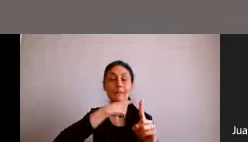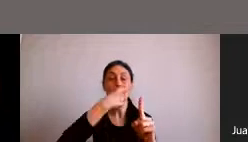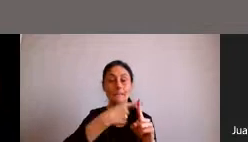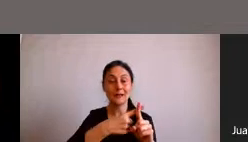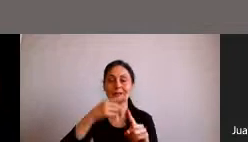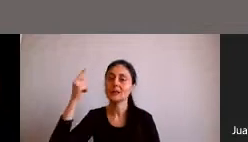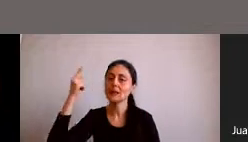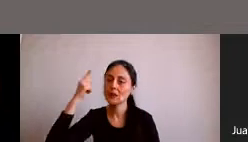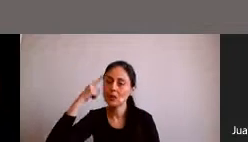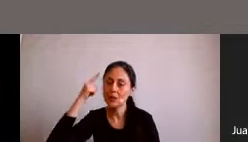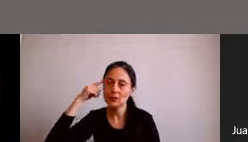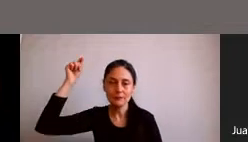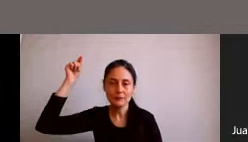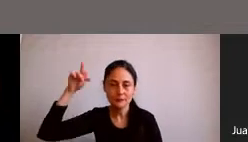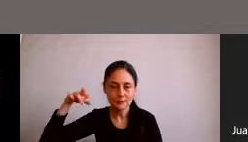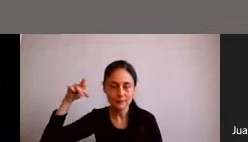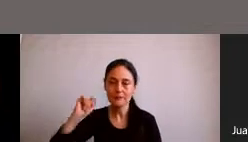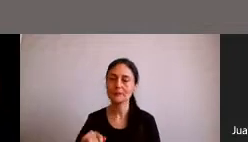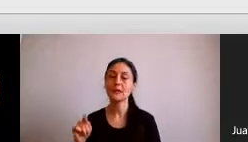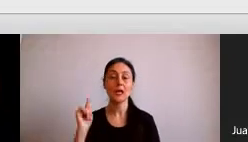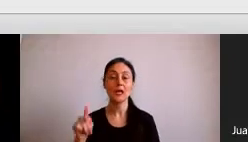digamos. Eso, muchas gracias.